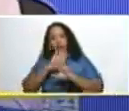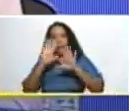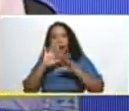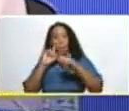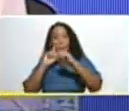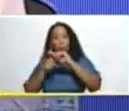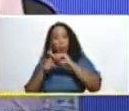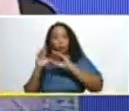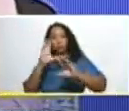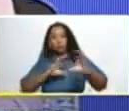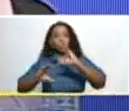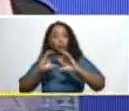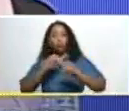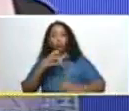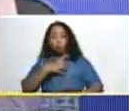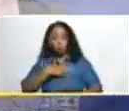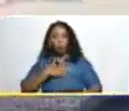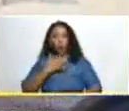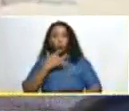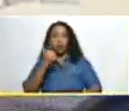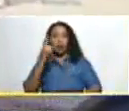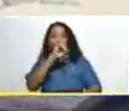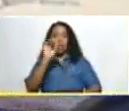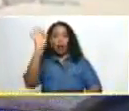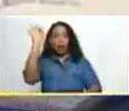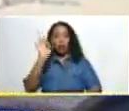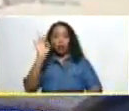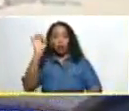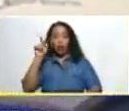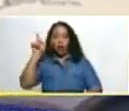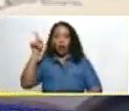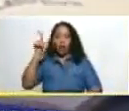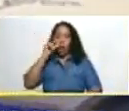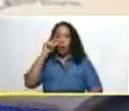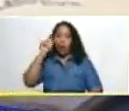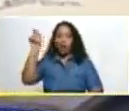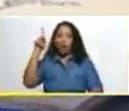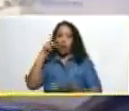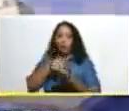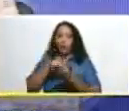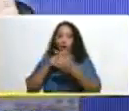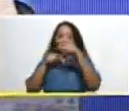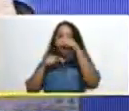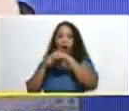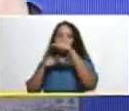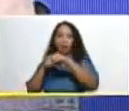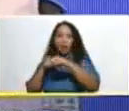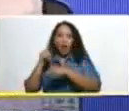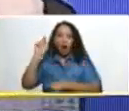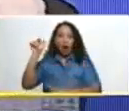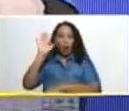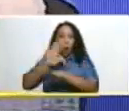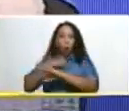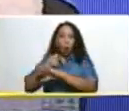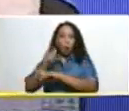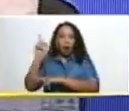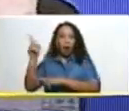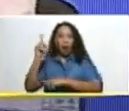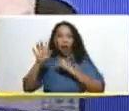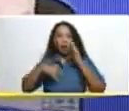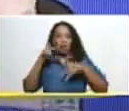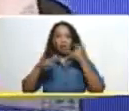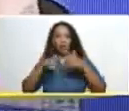científico que le podemos decir 100%, este es el hombre que participó en este hecho, en este hecho criminal, en